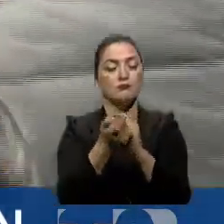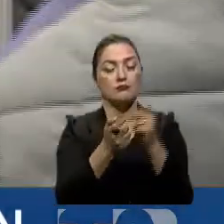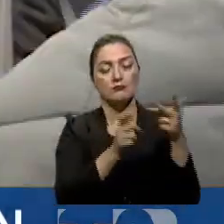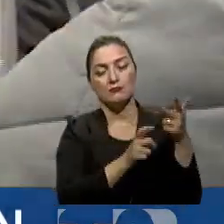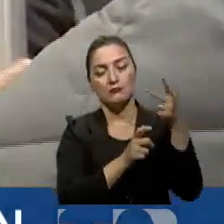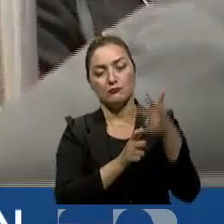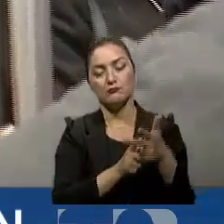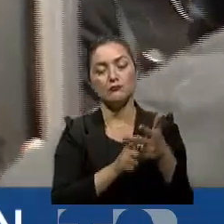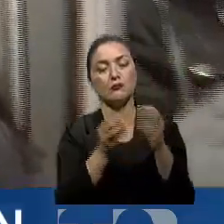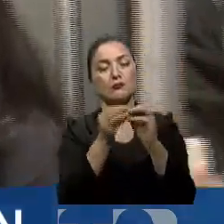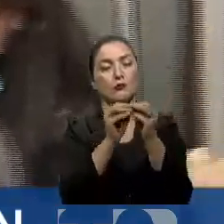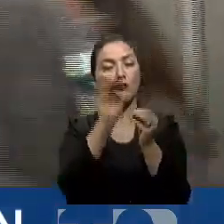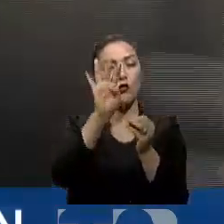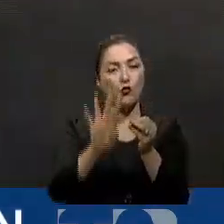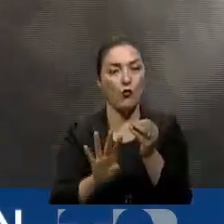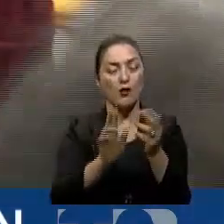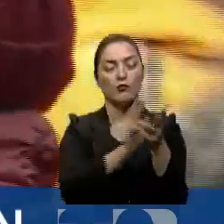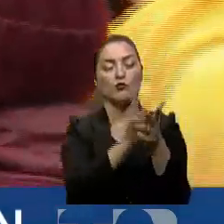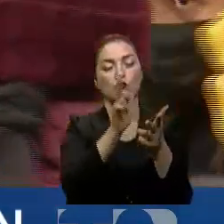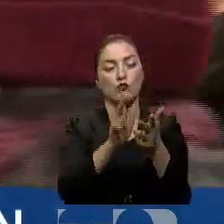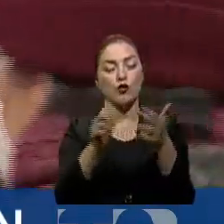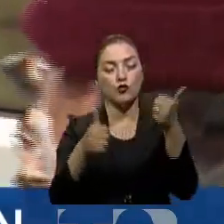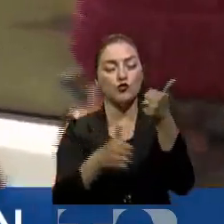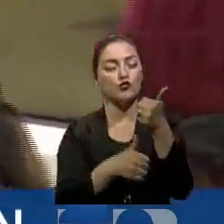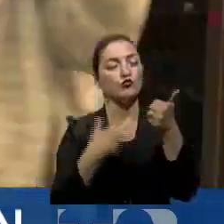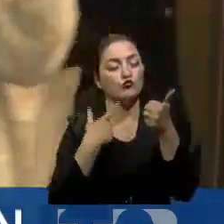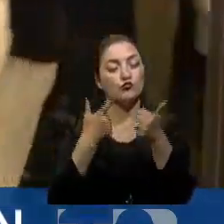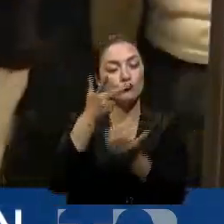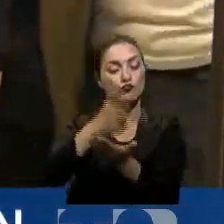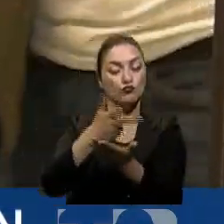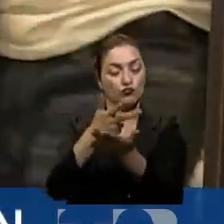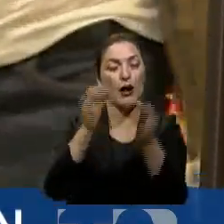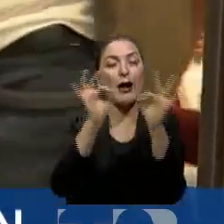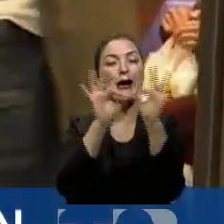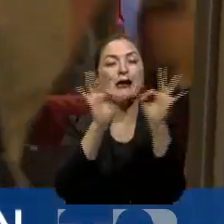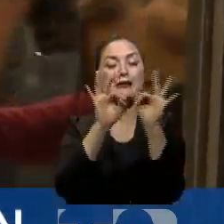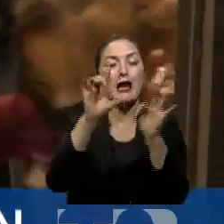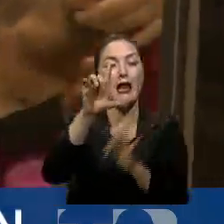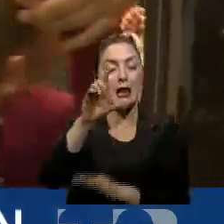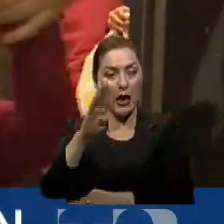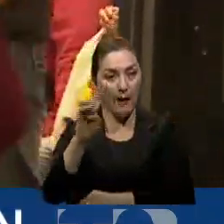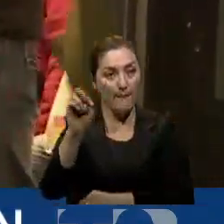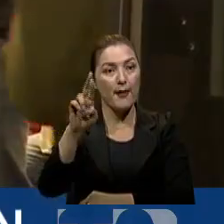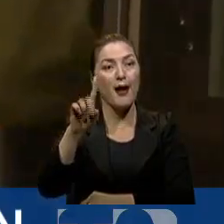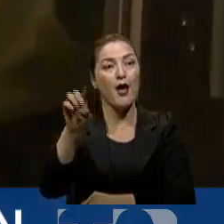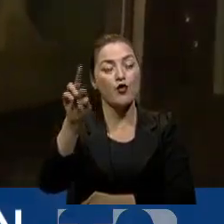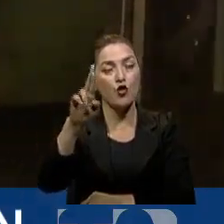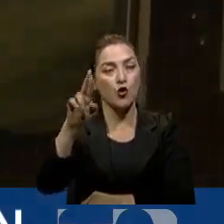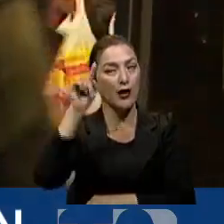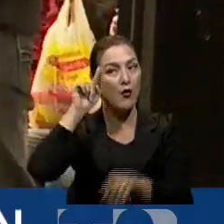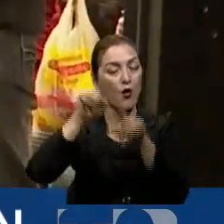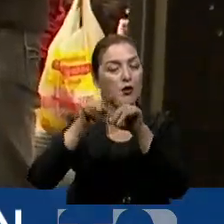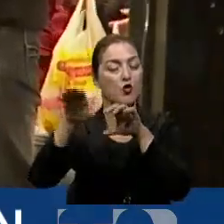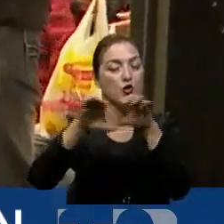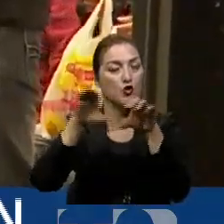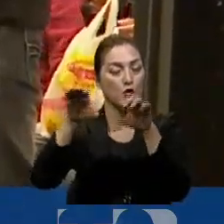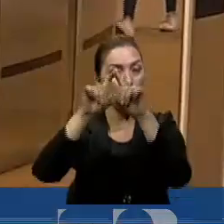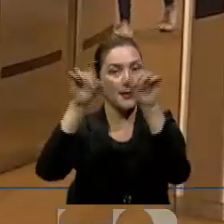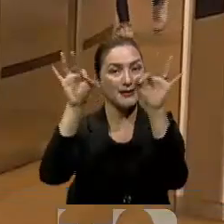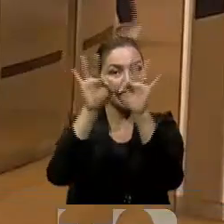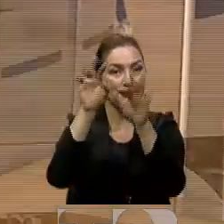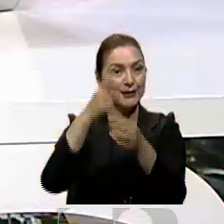en la subestación eléctrica El Labrador. Estos trabajos se ejecutarán en coordinación con la empresa Eléctrica Quito.